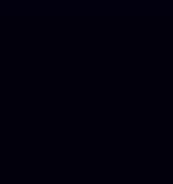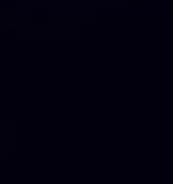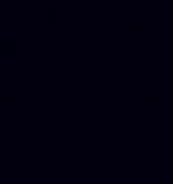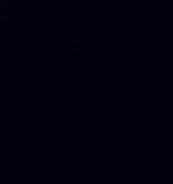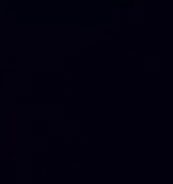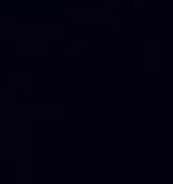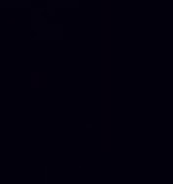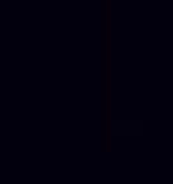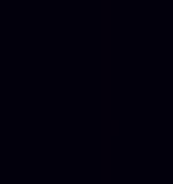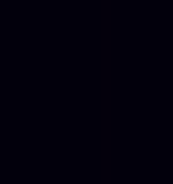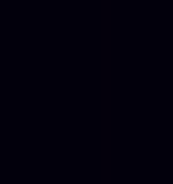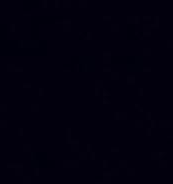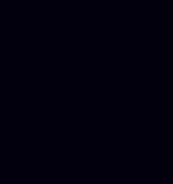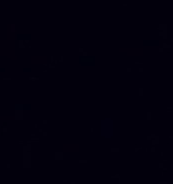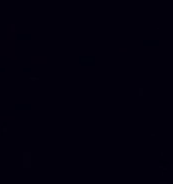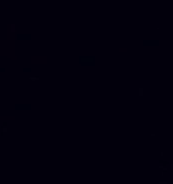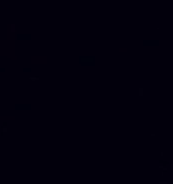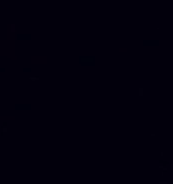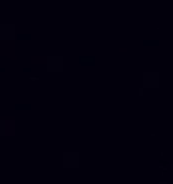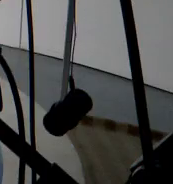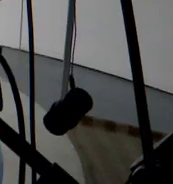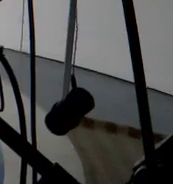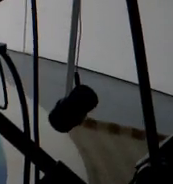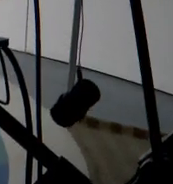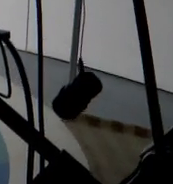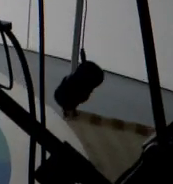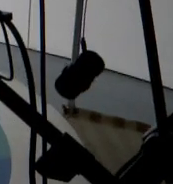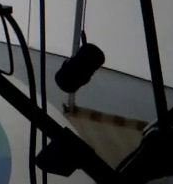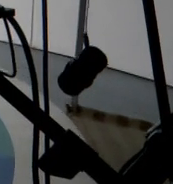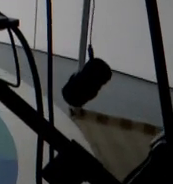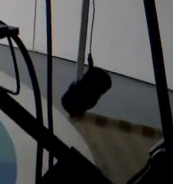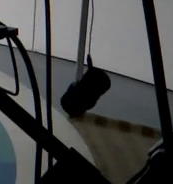13. Costa Rica Televisión.